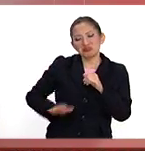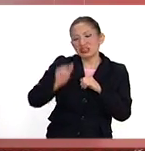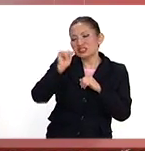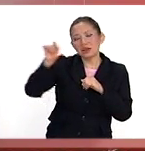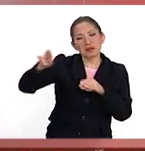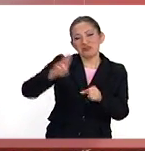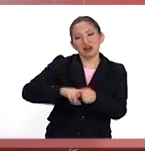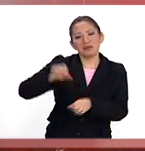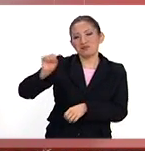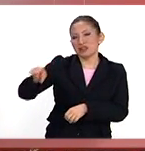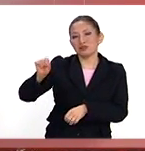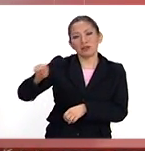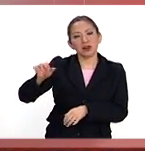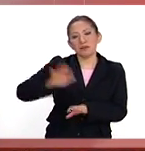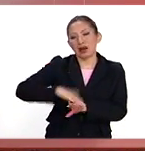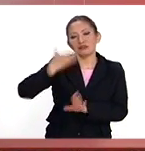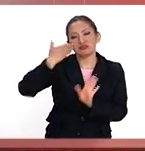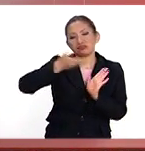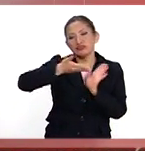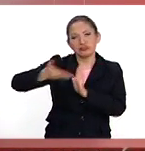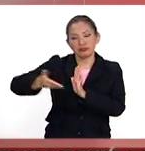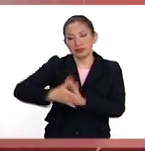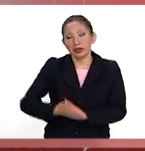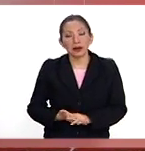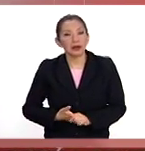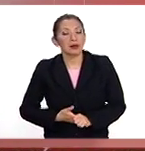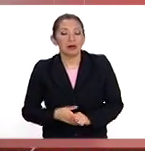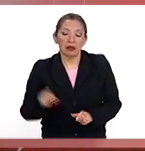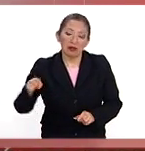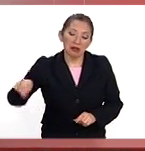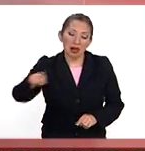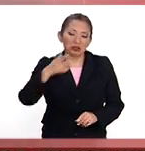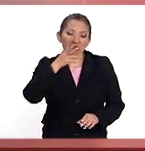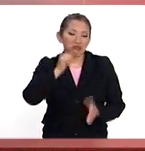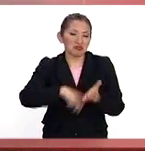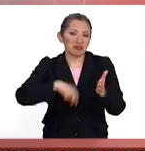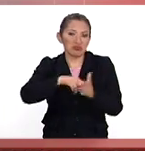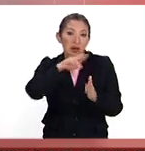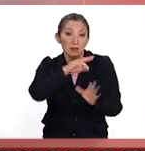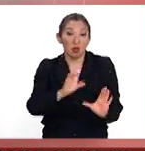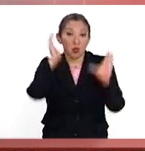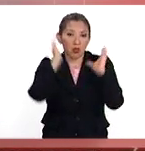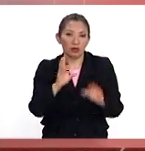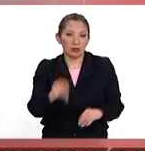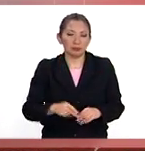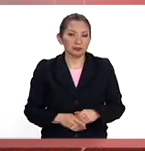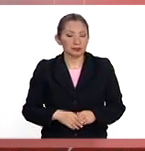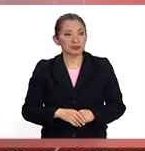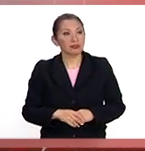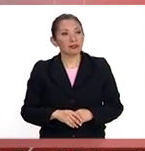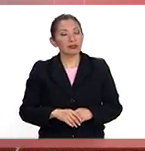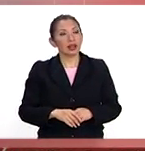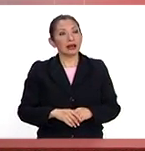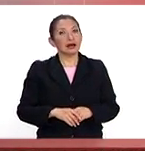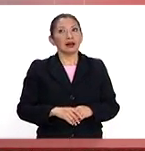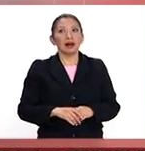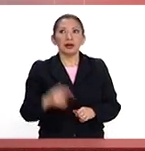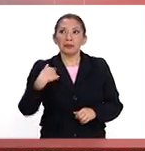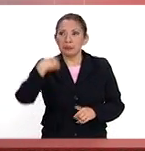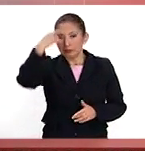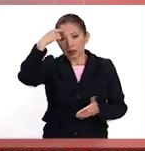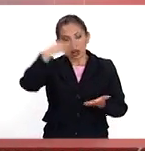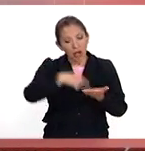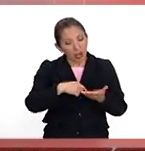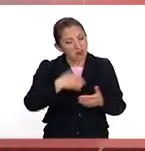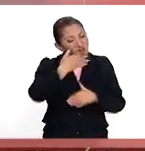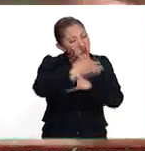mantenerlas normalmente mucho más tiempo, ¿no? Ellos no hacen un ajuste tan rápidamente. Yo creo